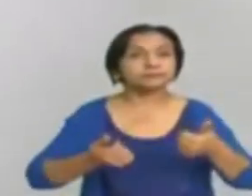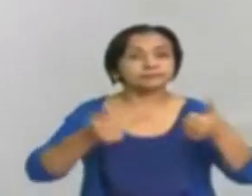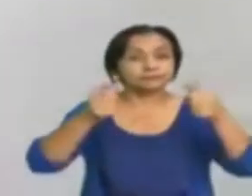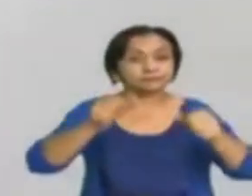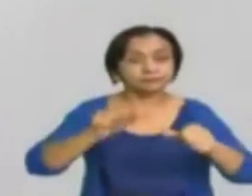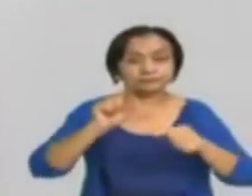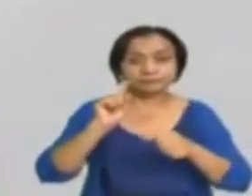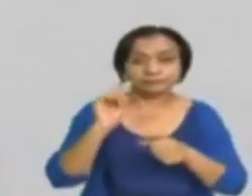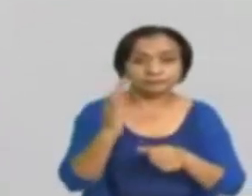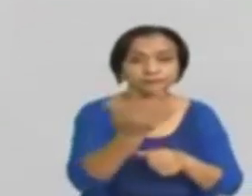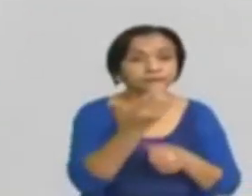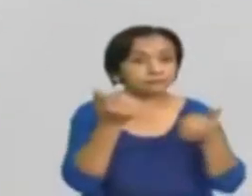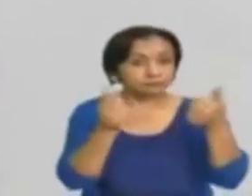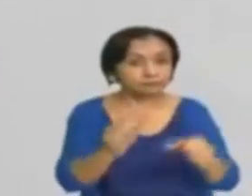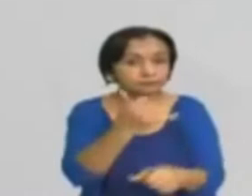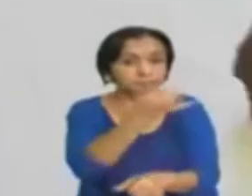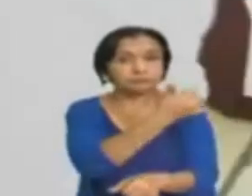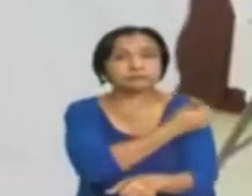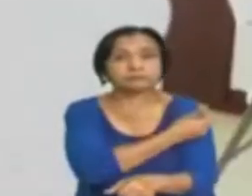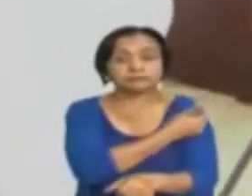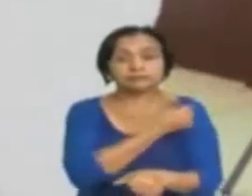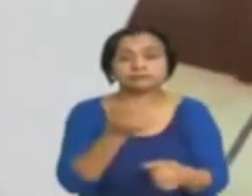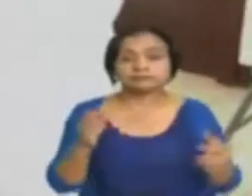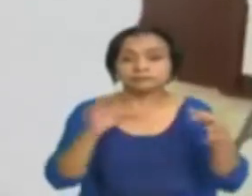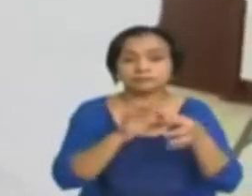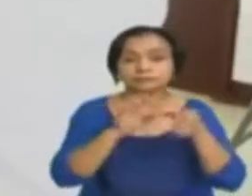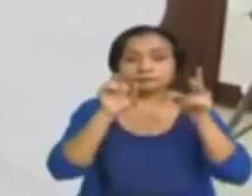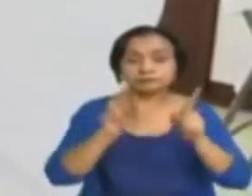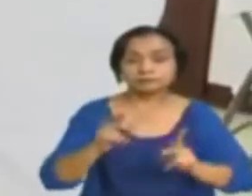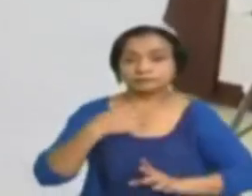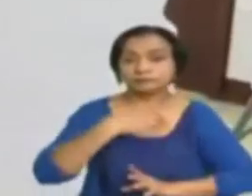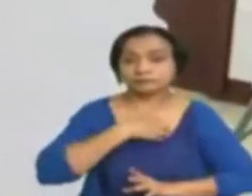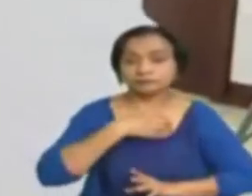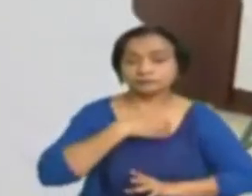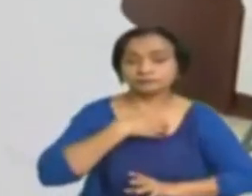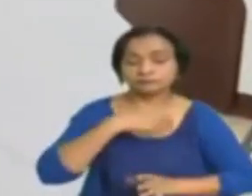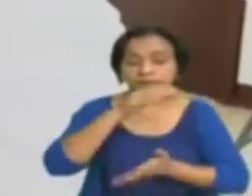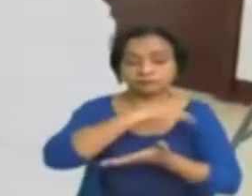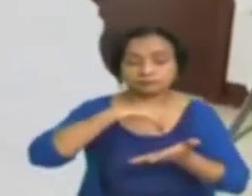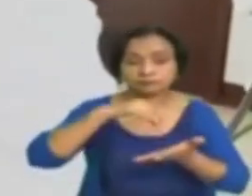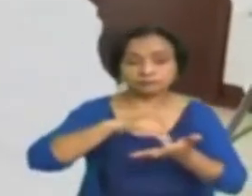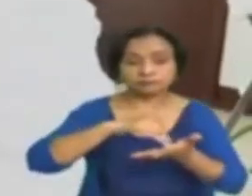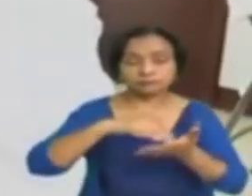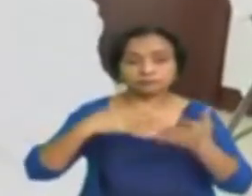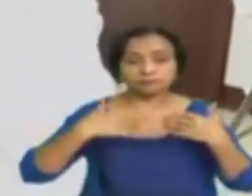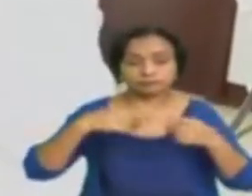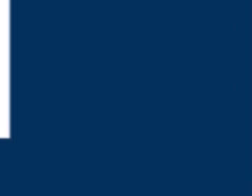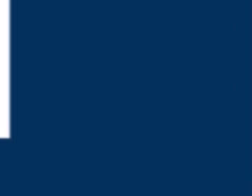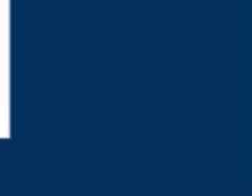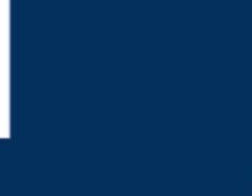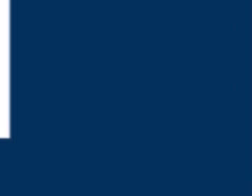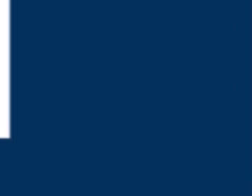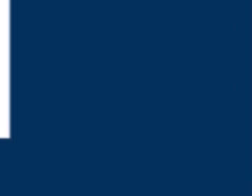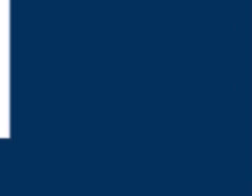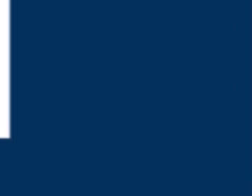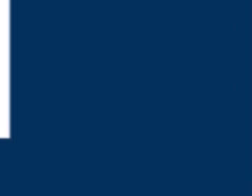milagrosamente, digo yo, porque es un milagro tener ese programa de salud familiar y comunitario que esté en todas partes, cubrir